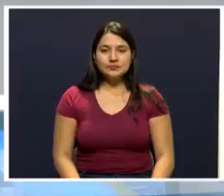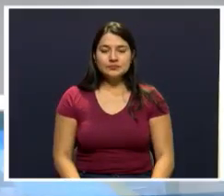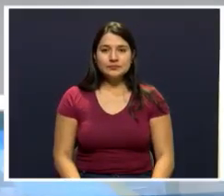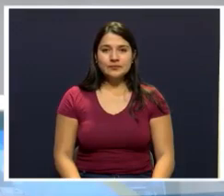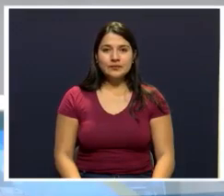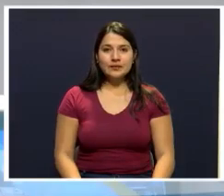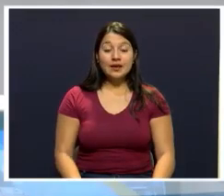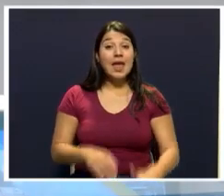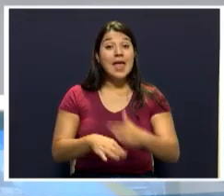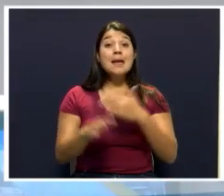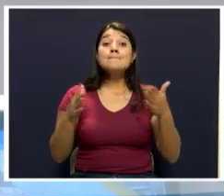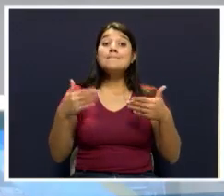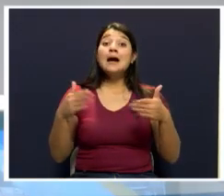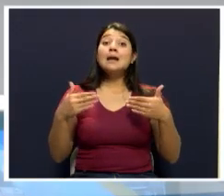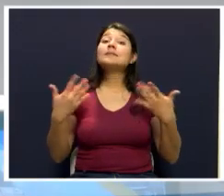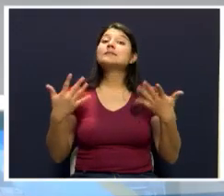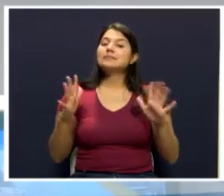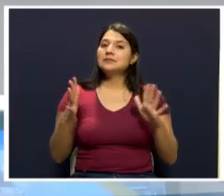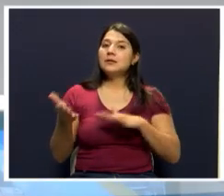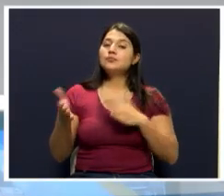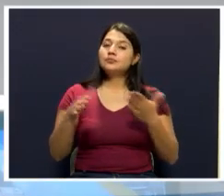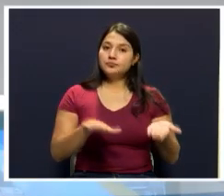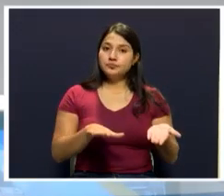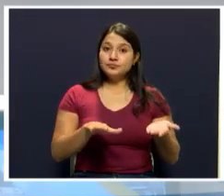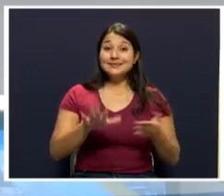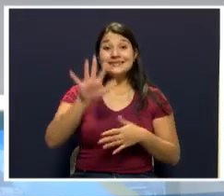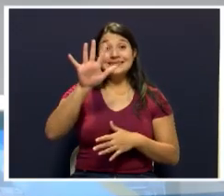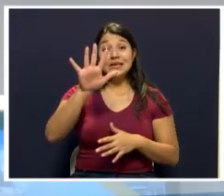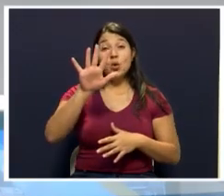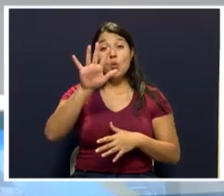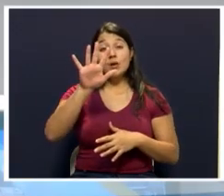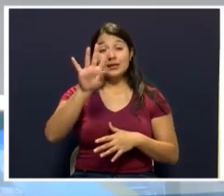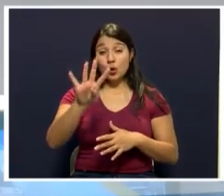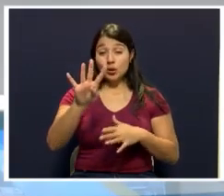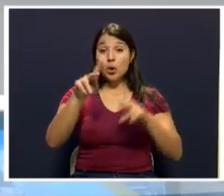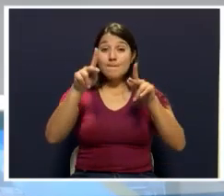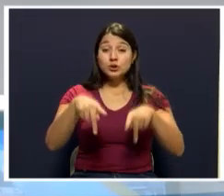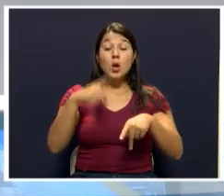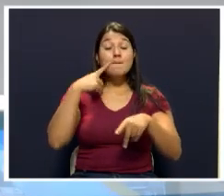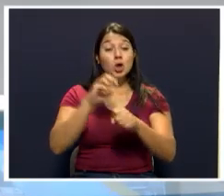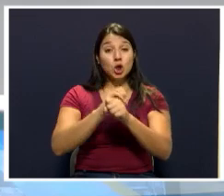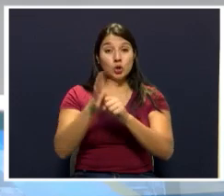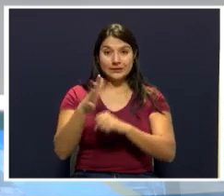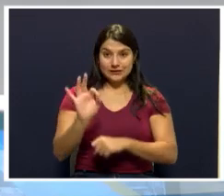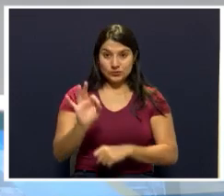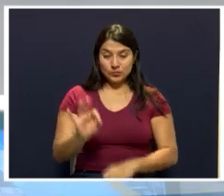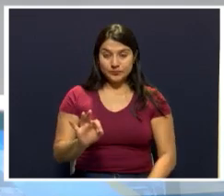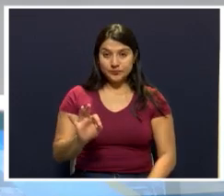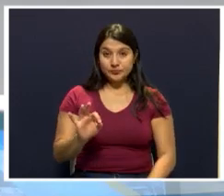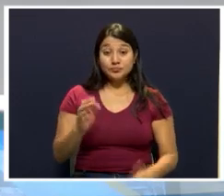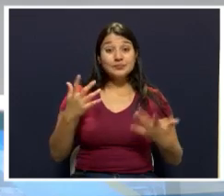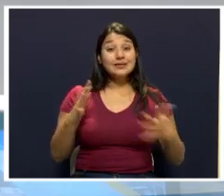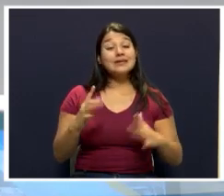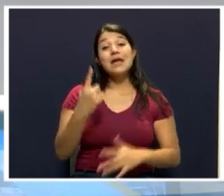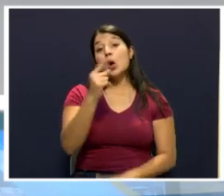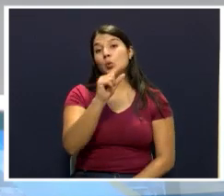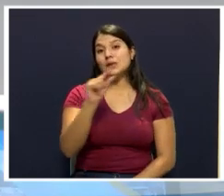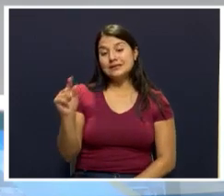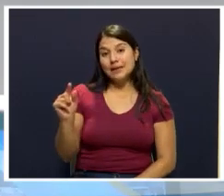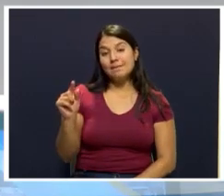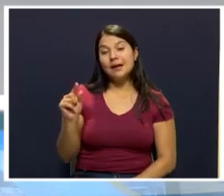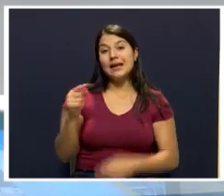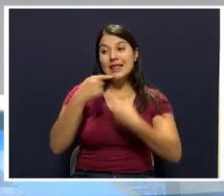Y en Panamá ya se registra la muerte de 54 personas por el COVID-19 y ya se cumple una semana